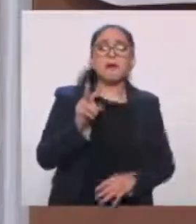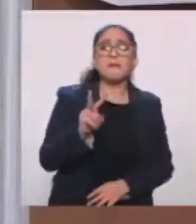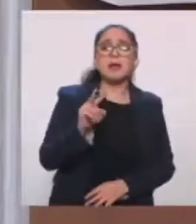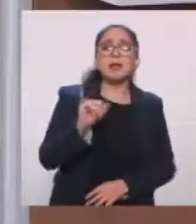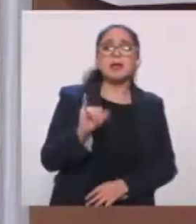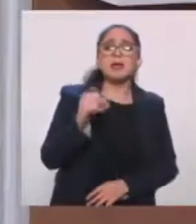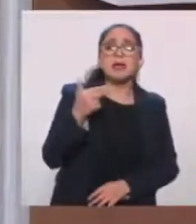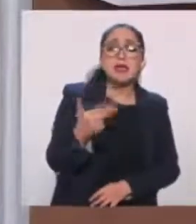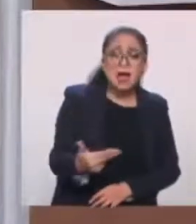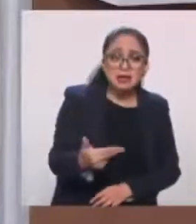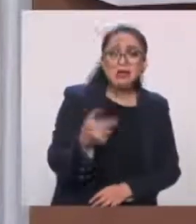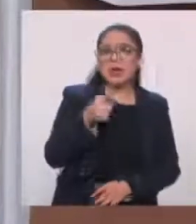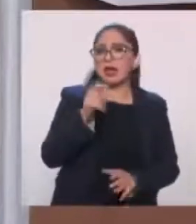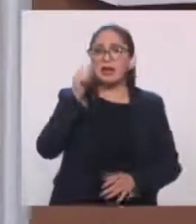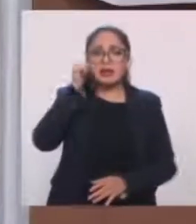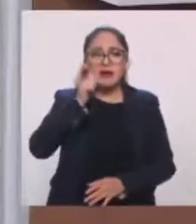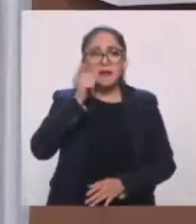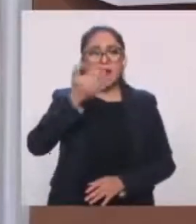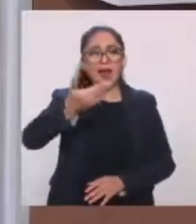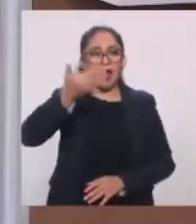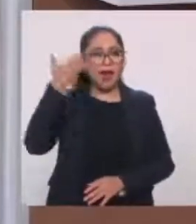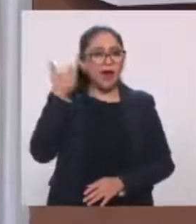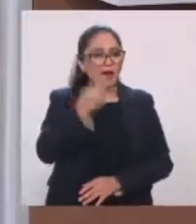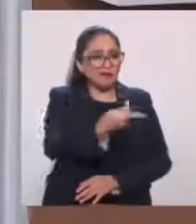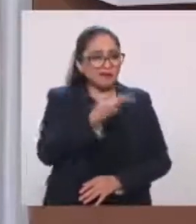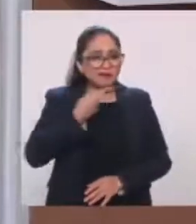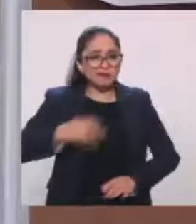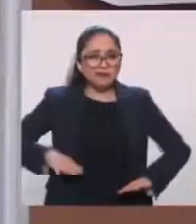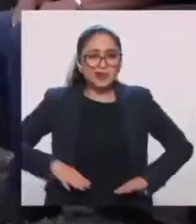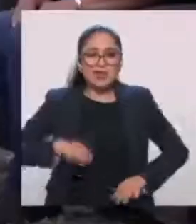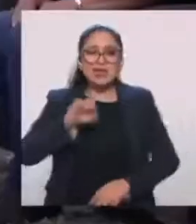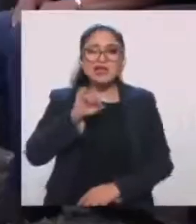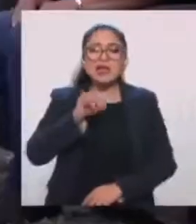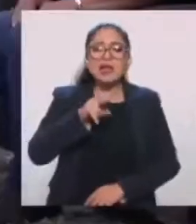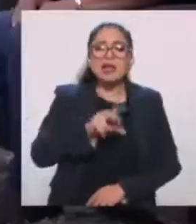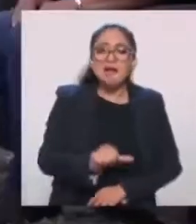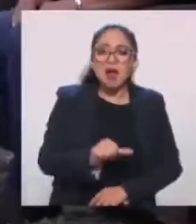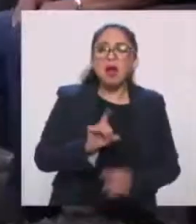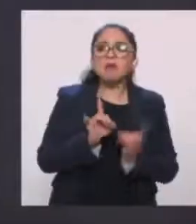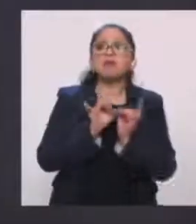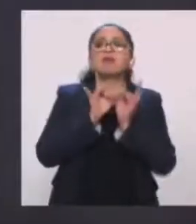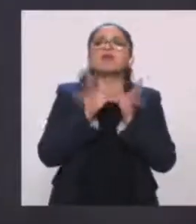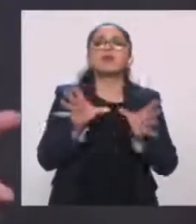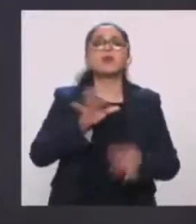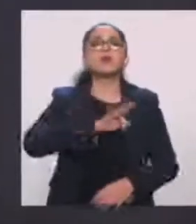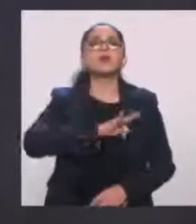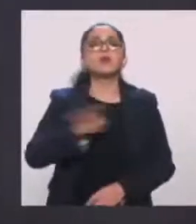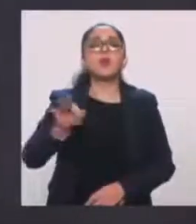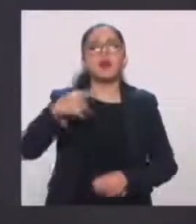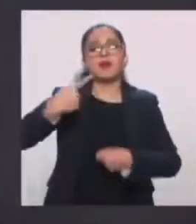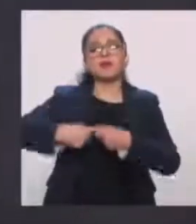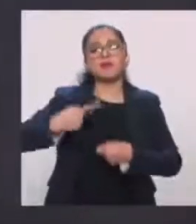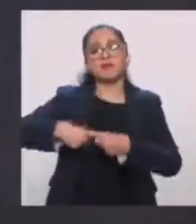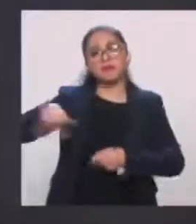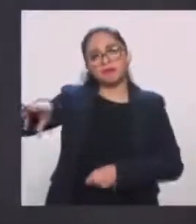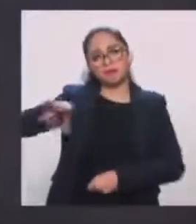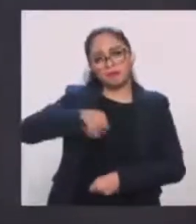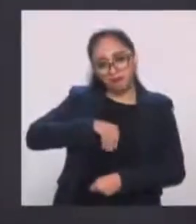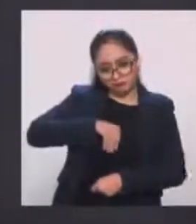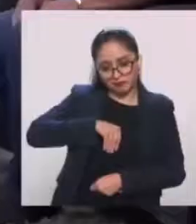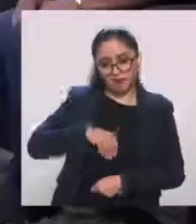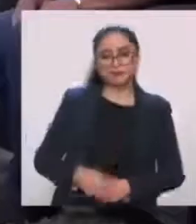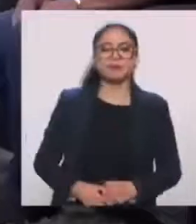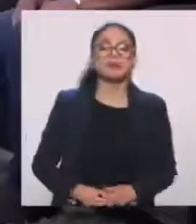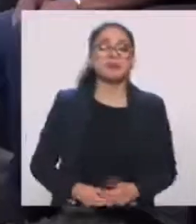una pareja estable, como lo mencionó previamente Silvia. Bueno, pues mucho por qué cuidarnos, mucho